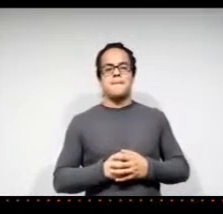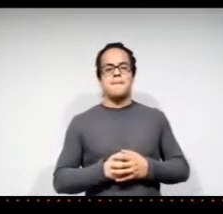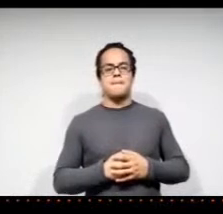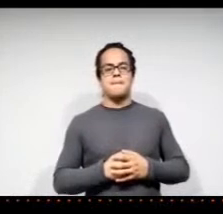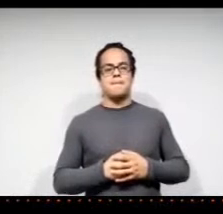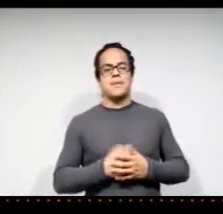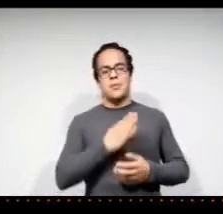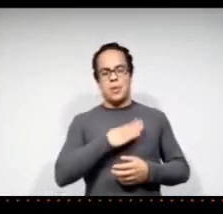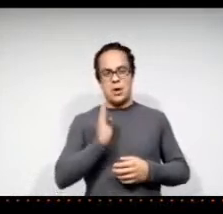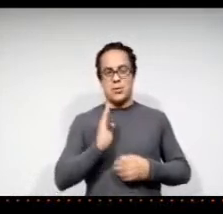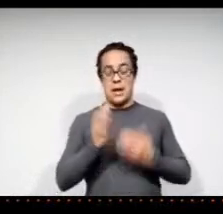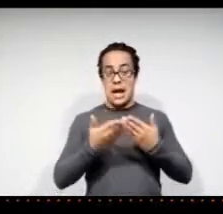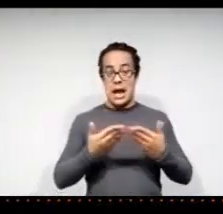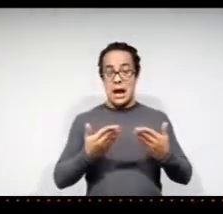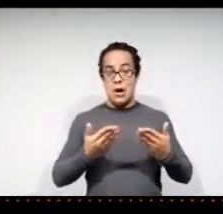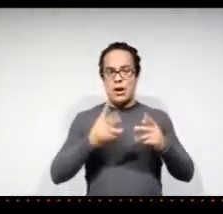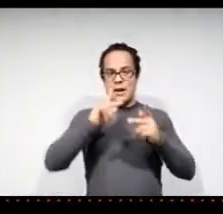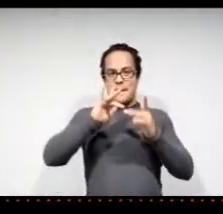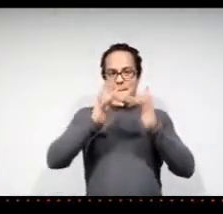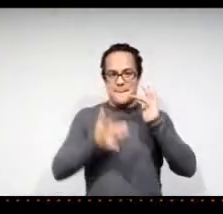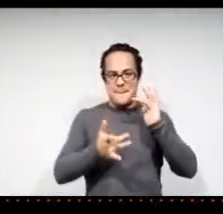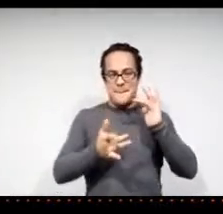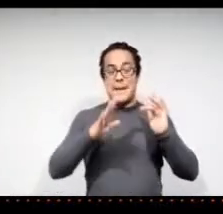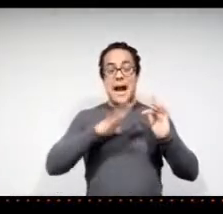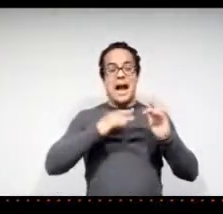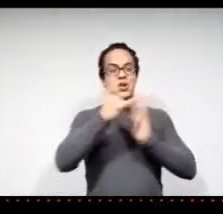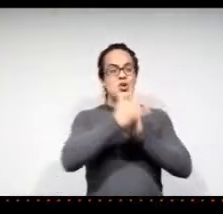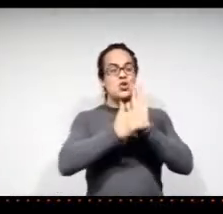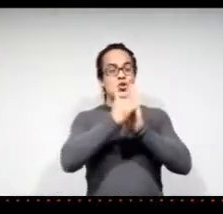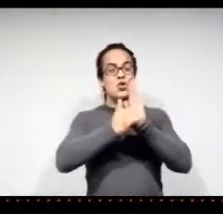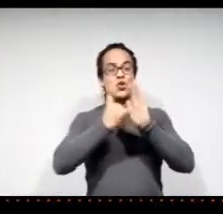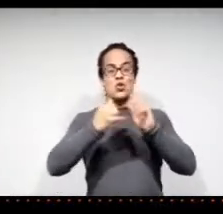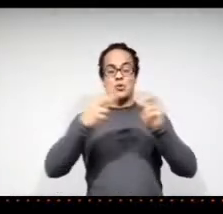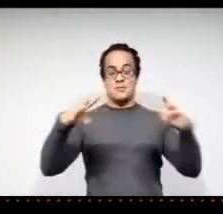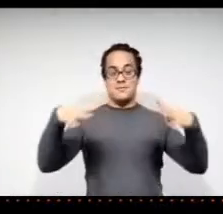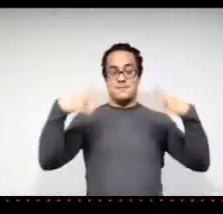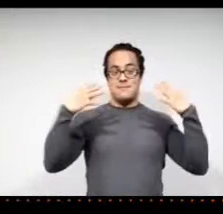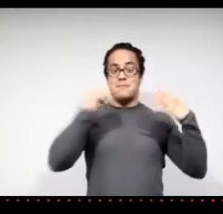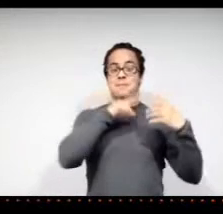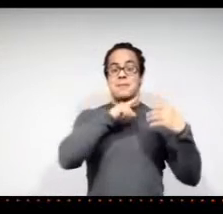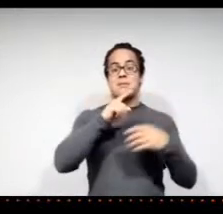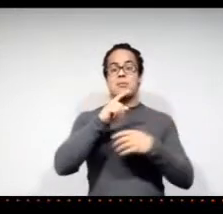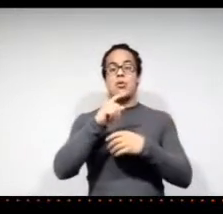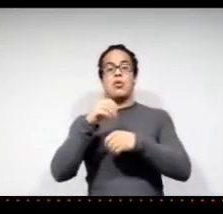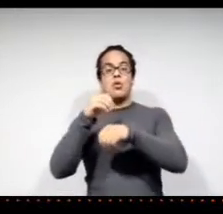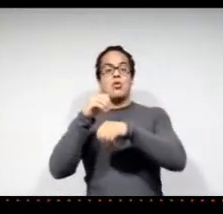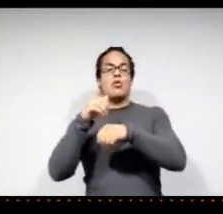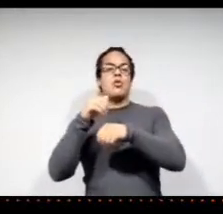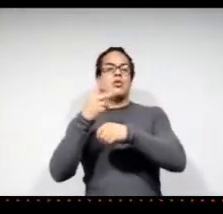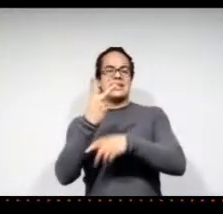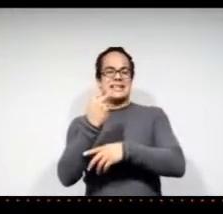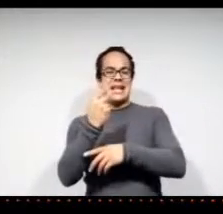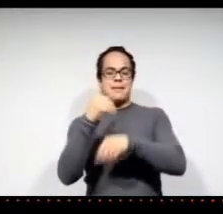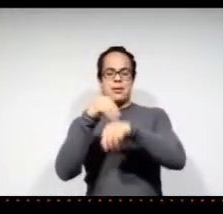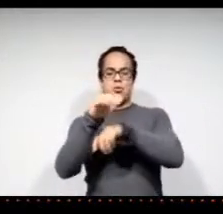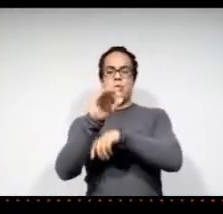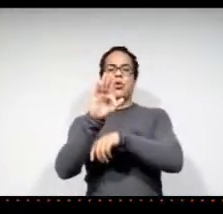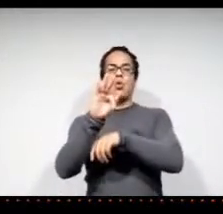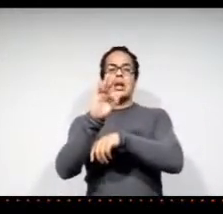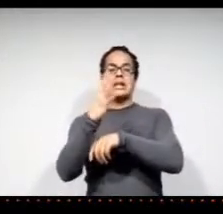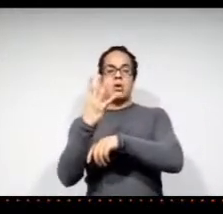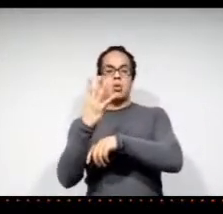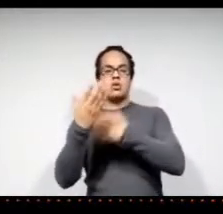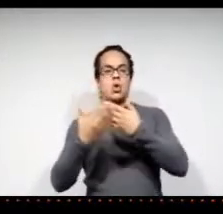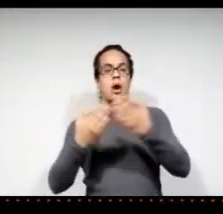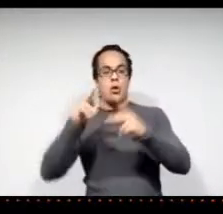ahorita vamos a salir del aire. Nos están viendo por YouTube y además por Canal 44. Y vamos a salir del aire de